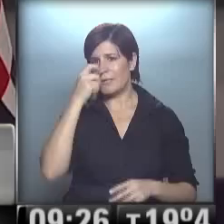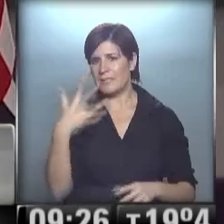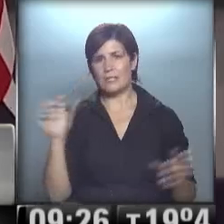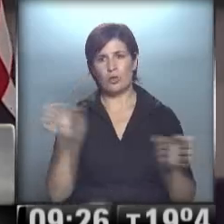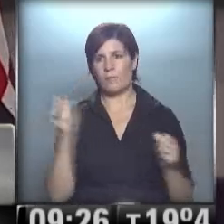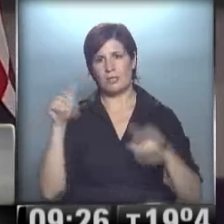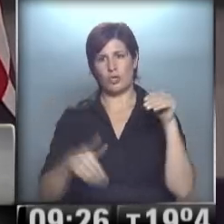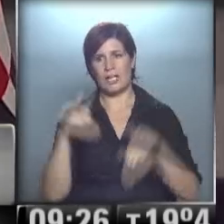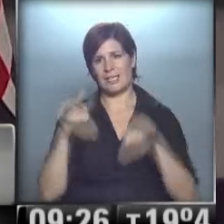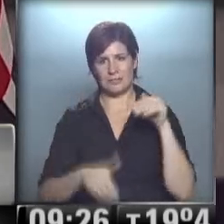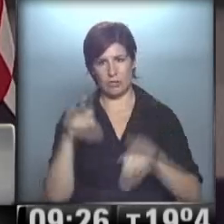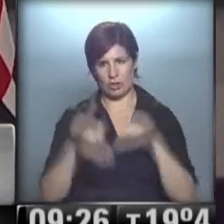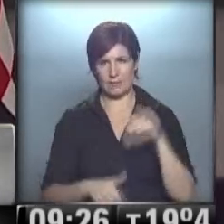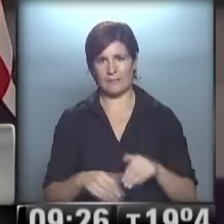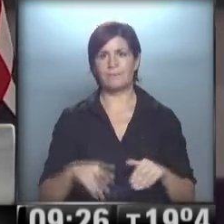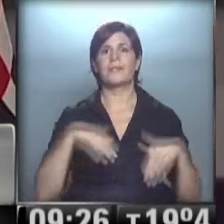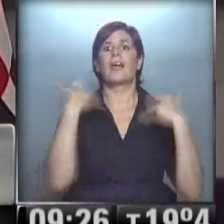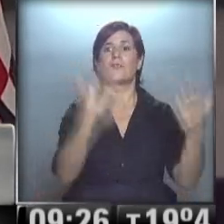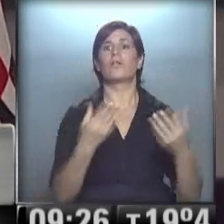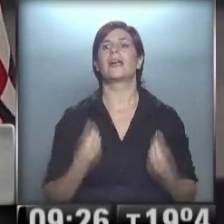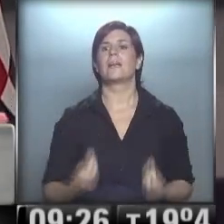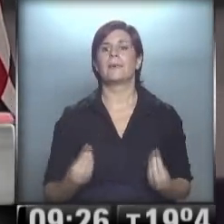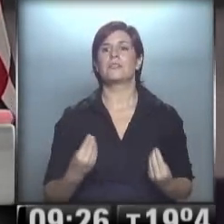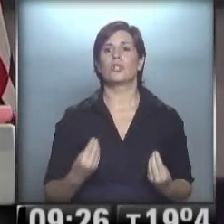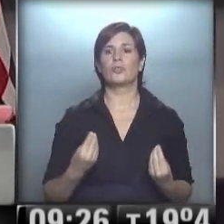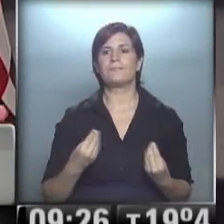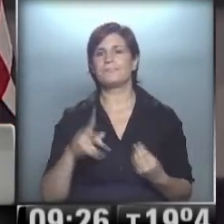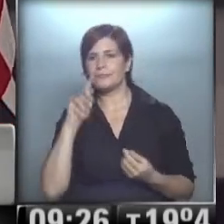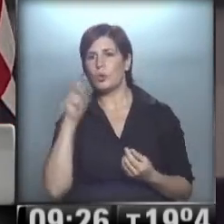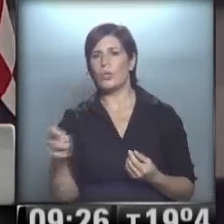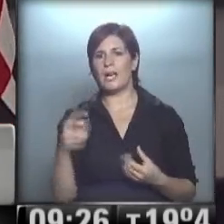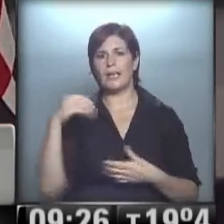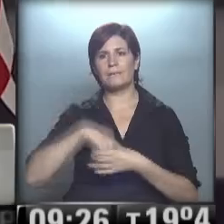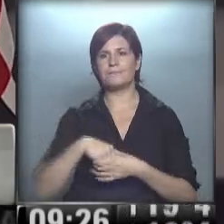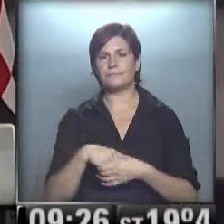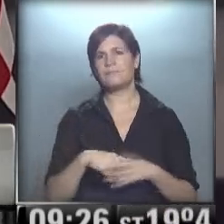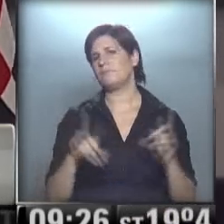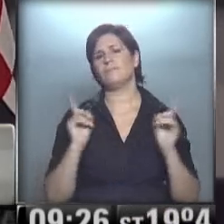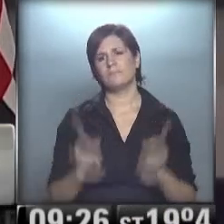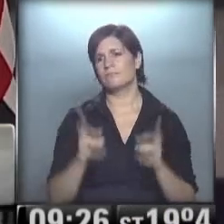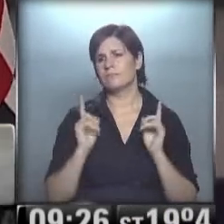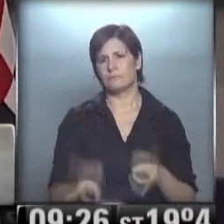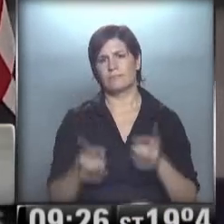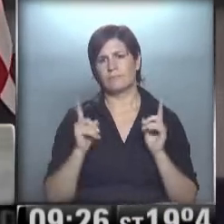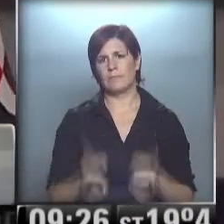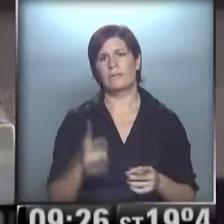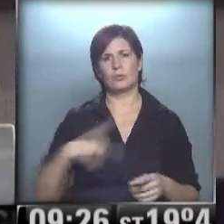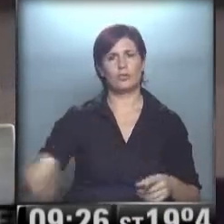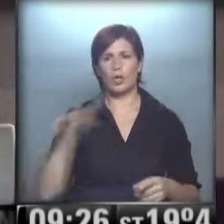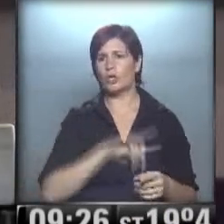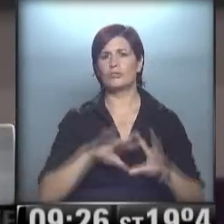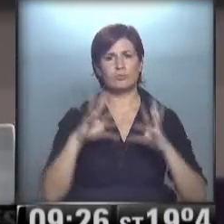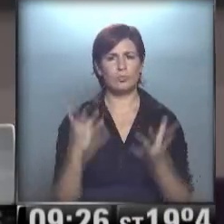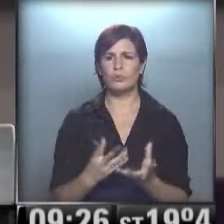mayo en el plano externo lo que ha pasado con esto de Ucrania es la vieja pugna por el poder mundial entre